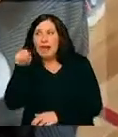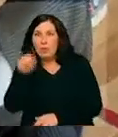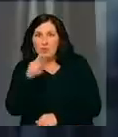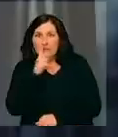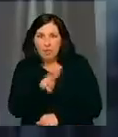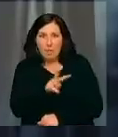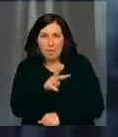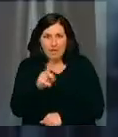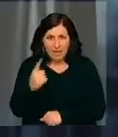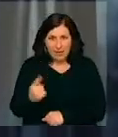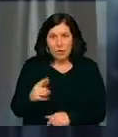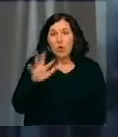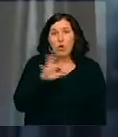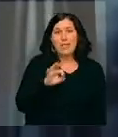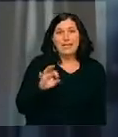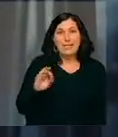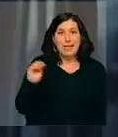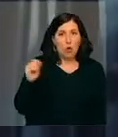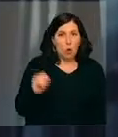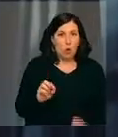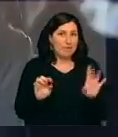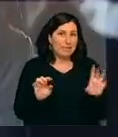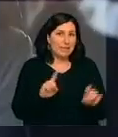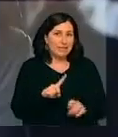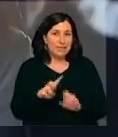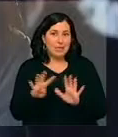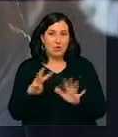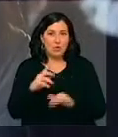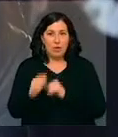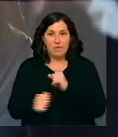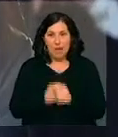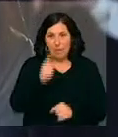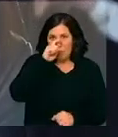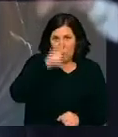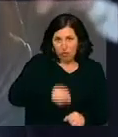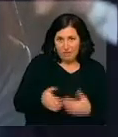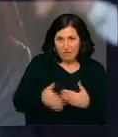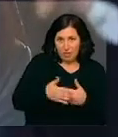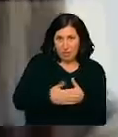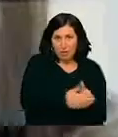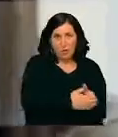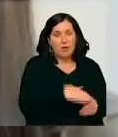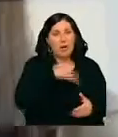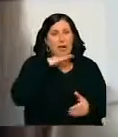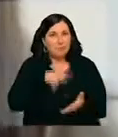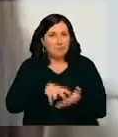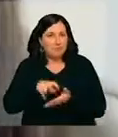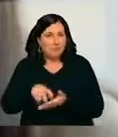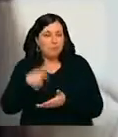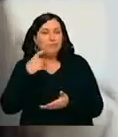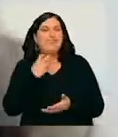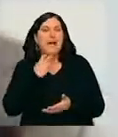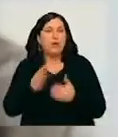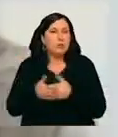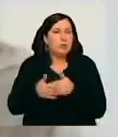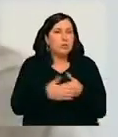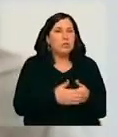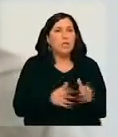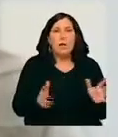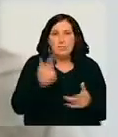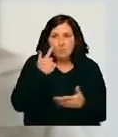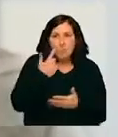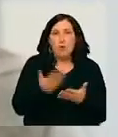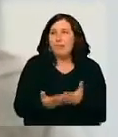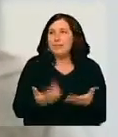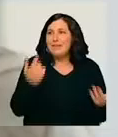2021, más de 500 jóvenes de entre 15 y 19 años en Montevideo y zona metropolitana, puso en evidencia las carencias del sistema y las